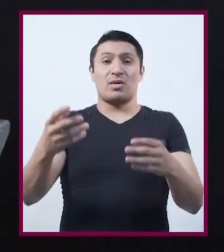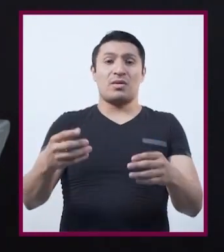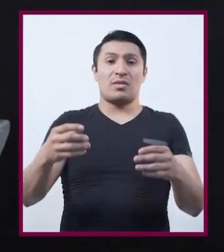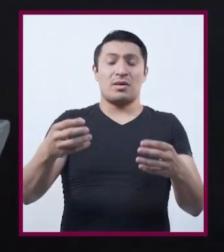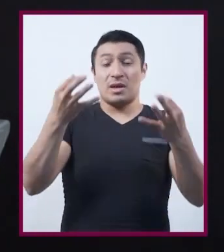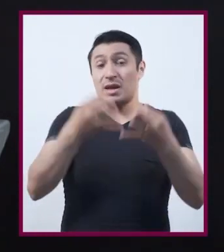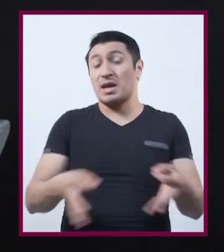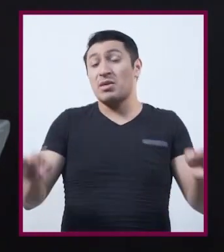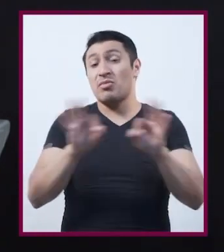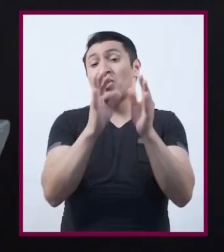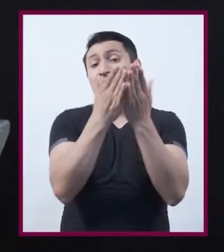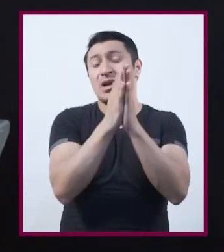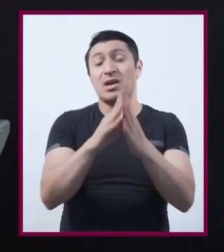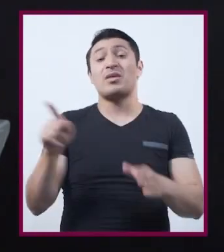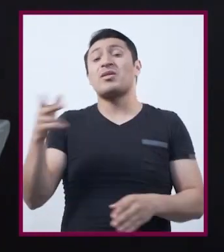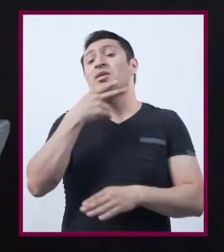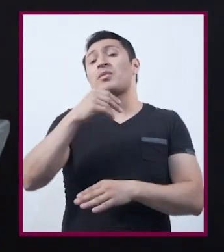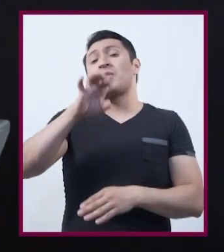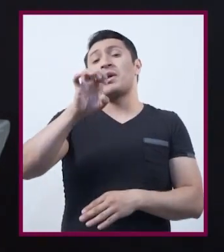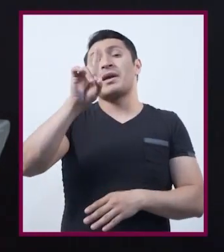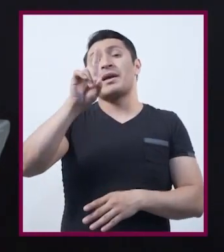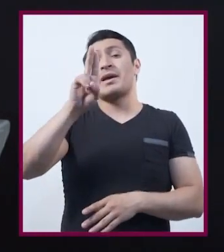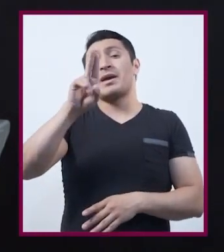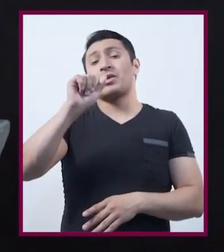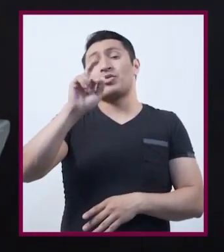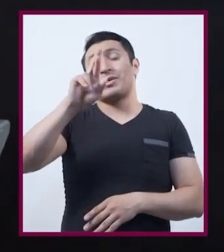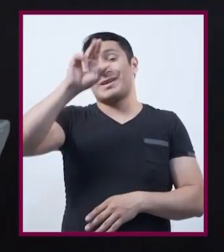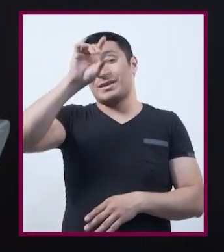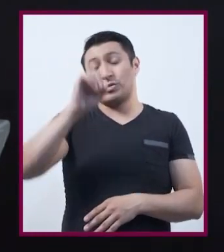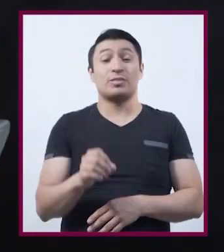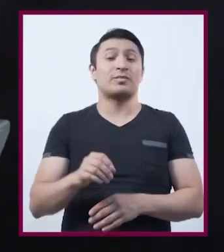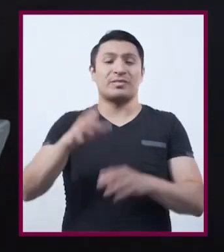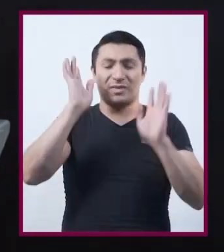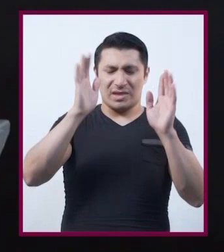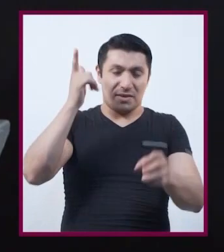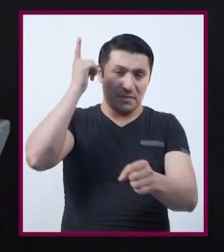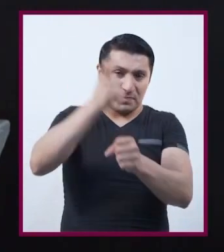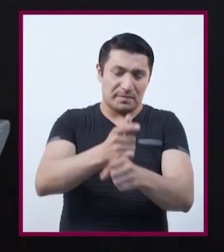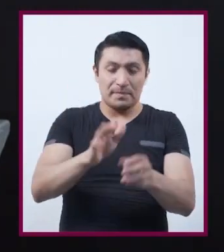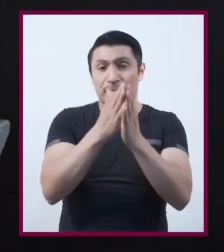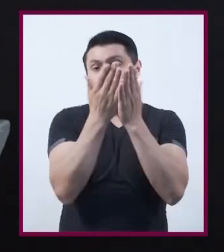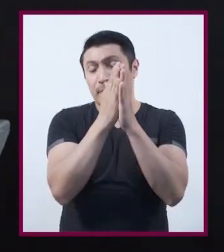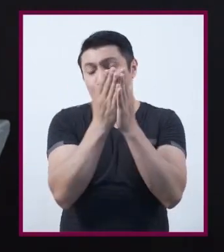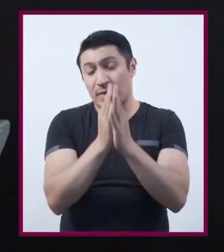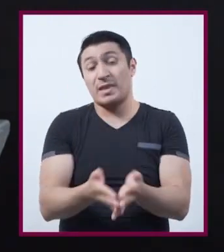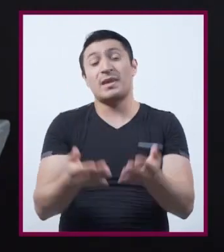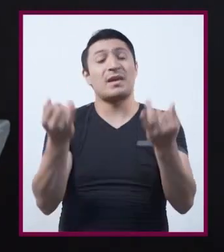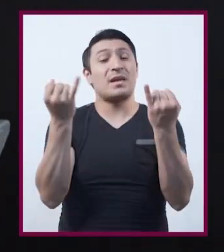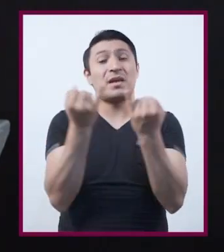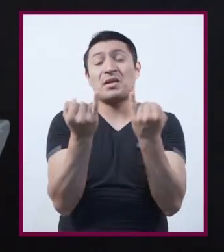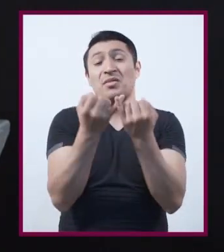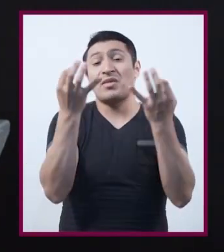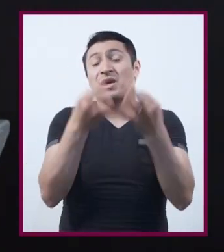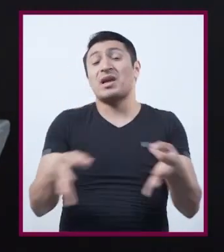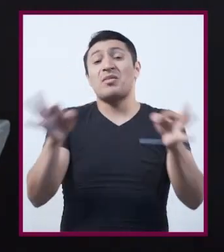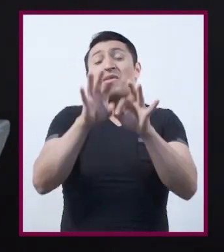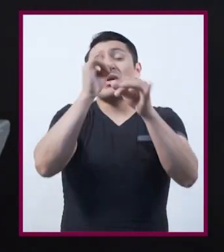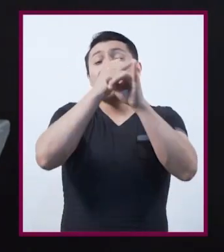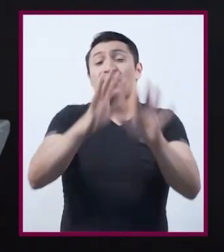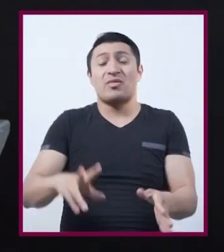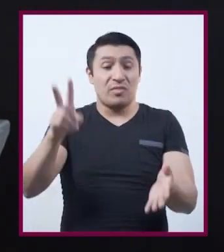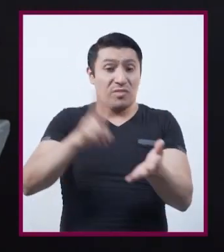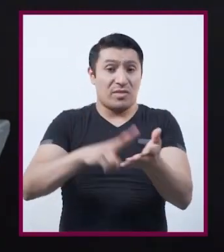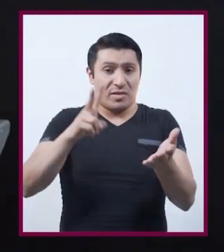pasado. Además de leer Las venas abiertas de América Latina, te recomendamos mucho otra obra del mismo autor que se